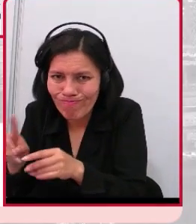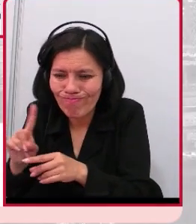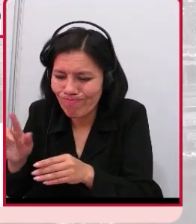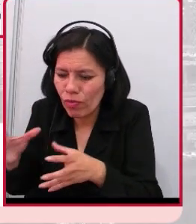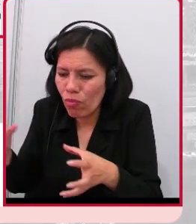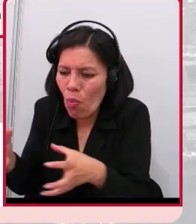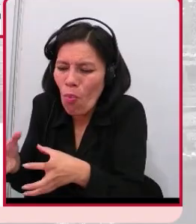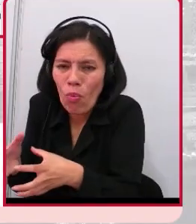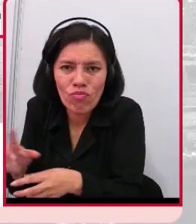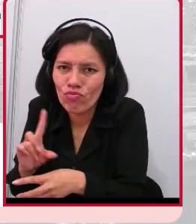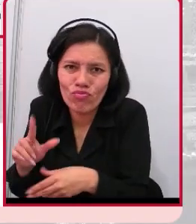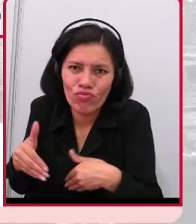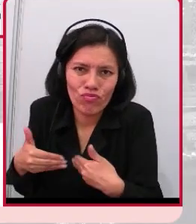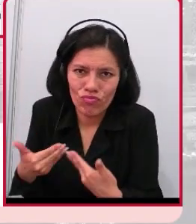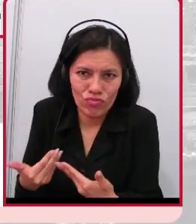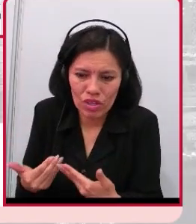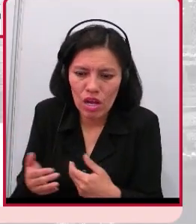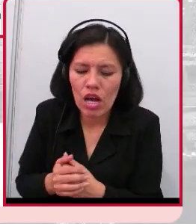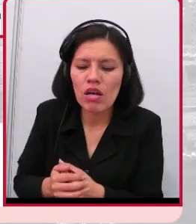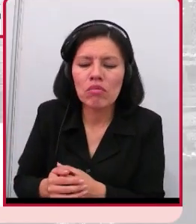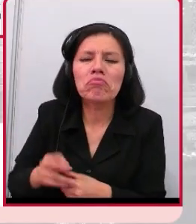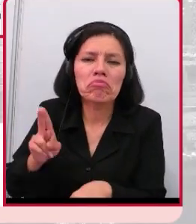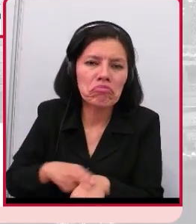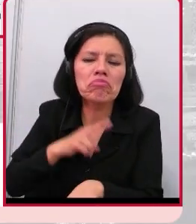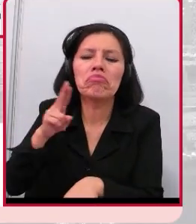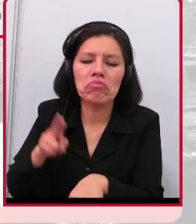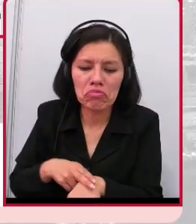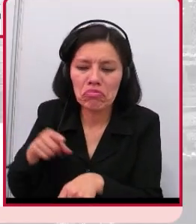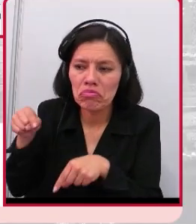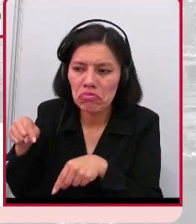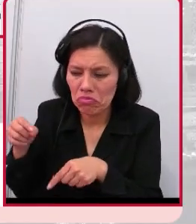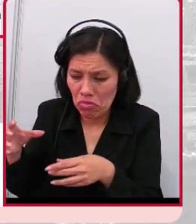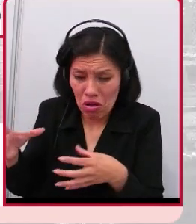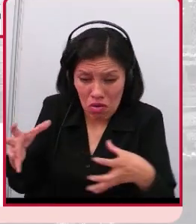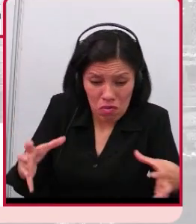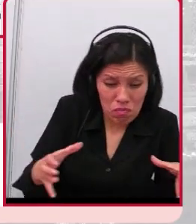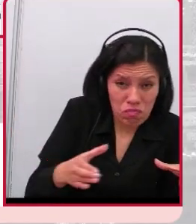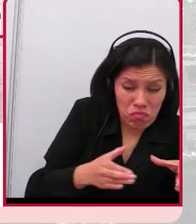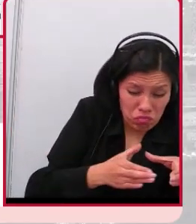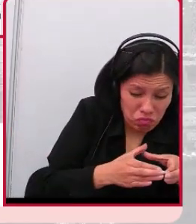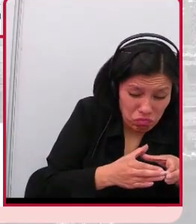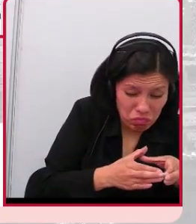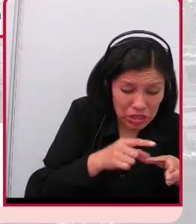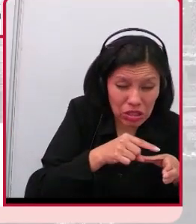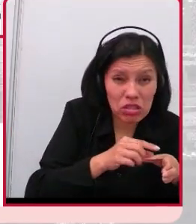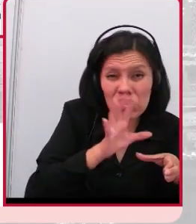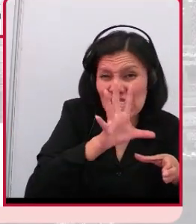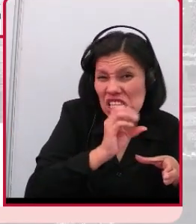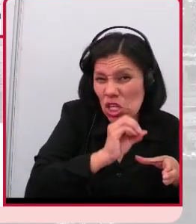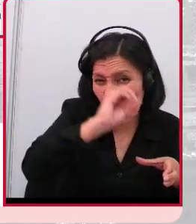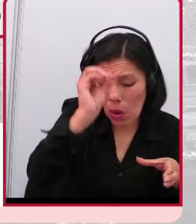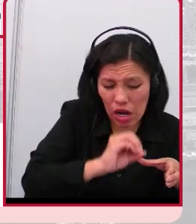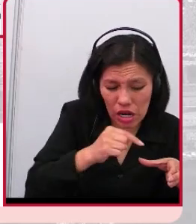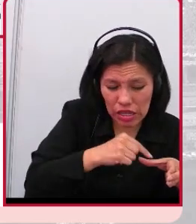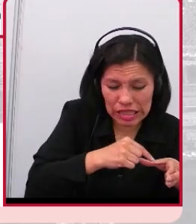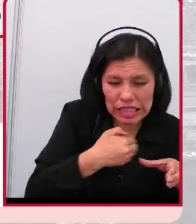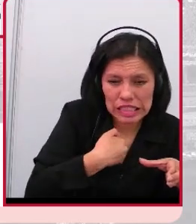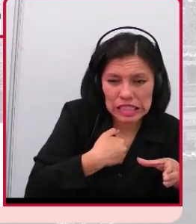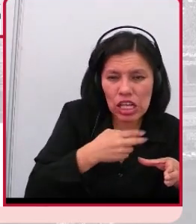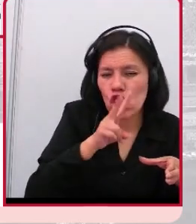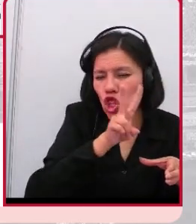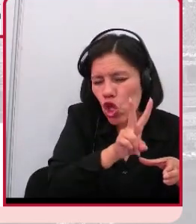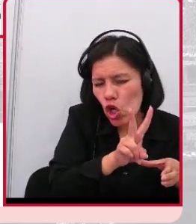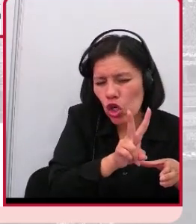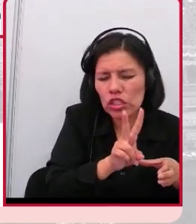concentrado. Entonces, normalmente, un concentrado de buena calidad sobre 50% debe tener entre 2 y 4%